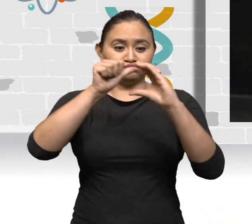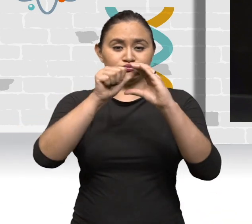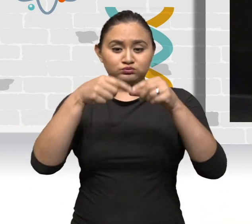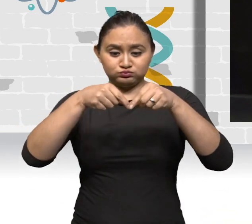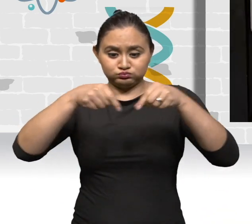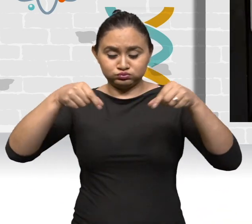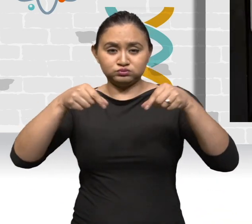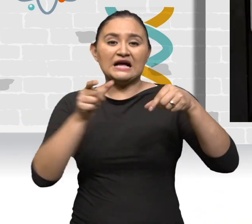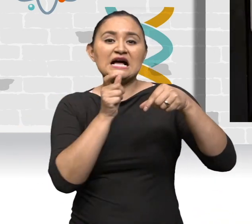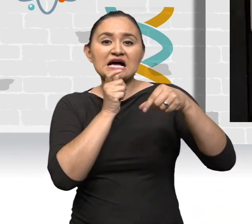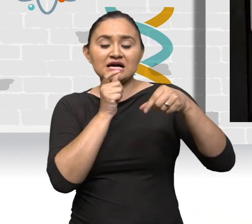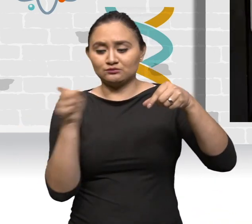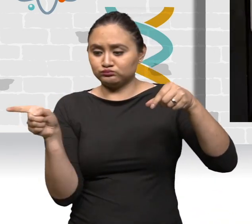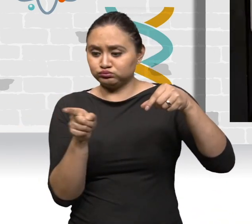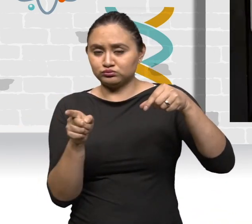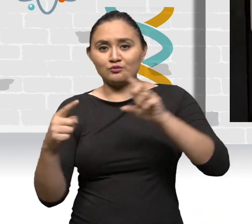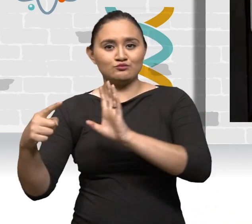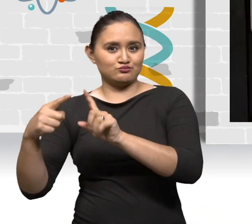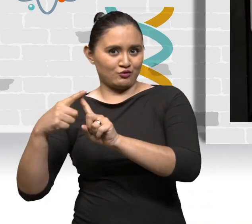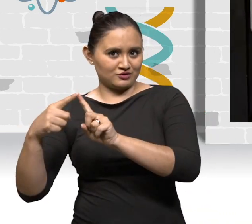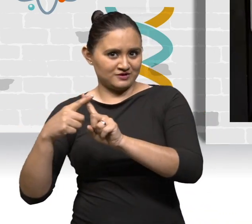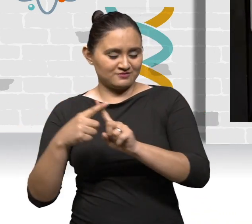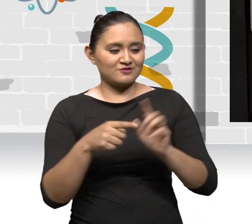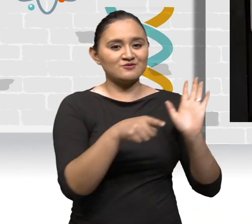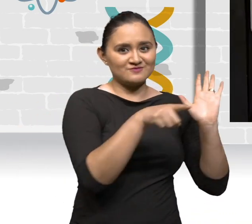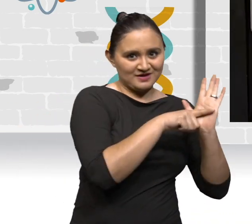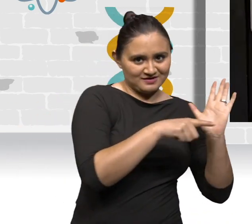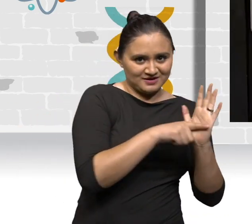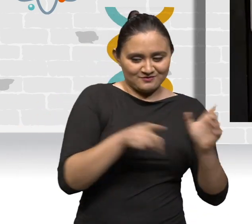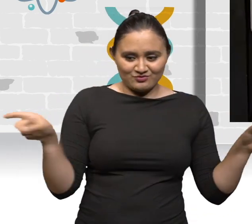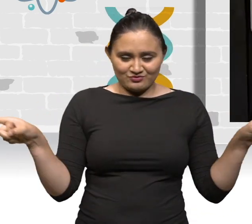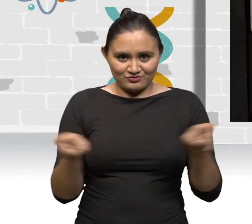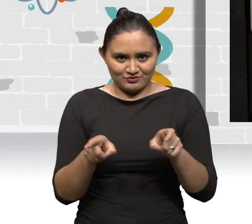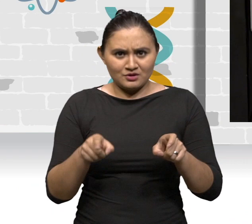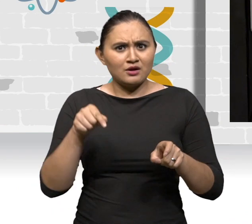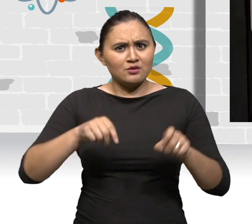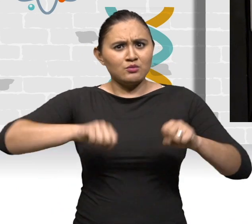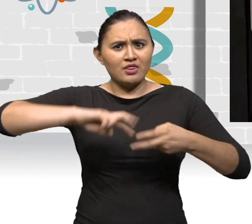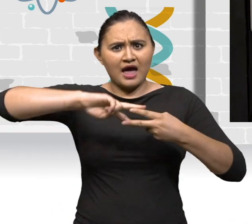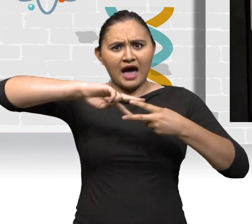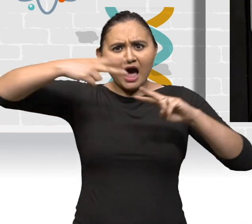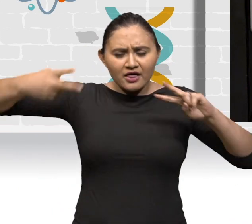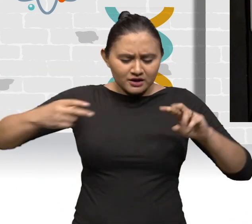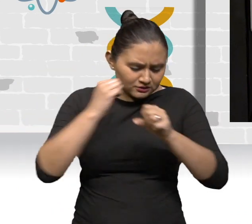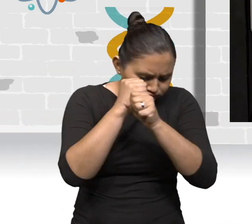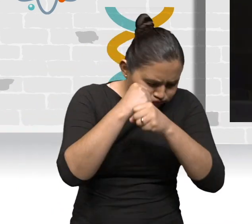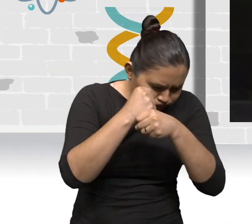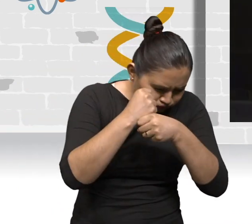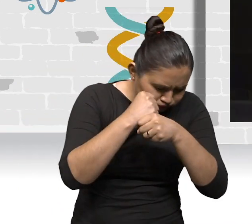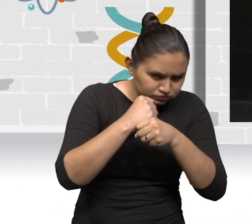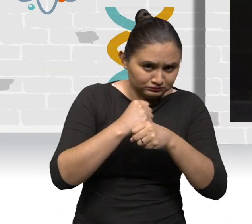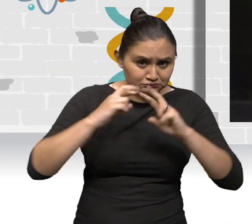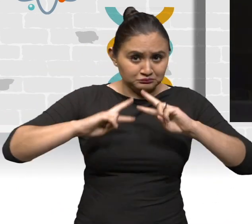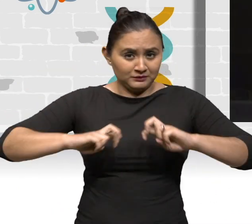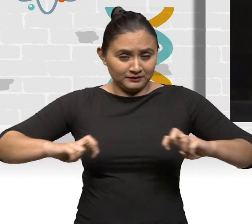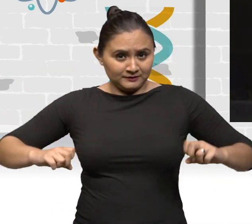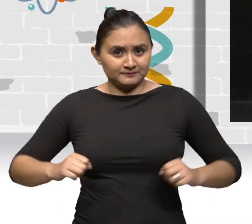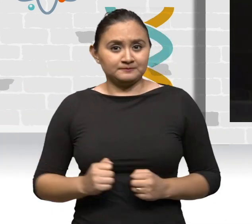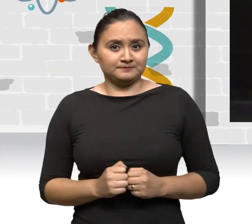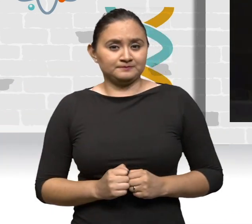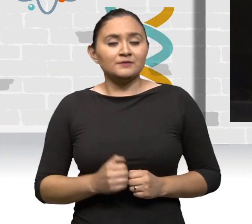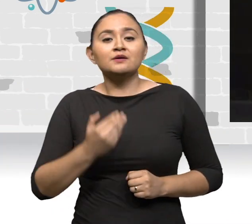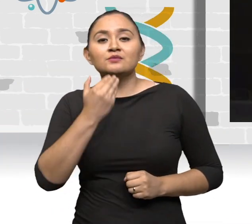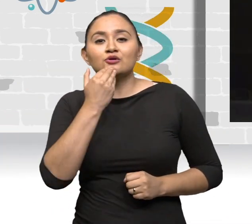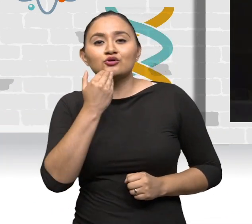al cátodo. Este método es utilizado para las manipulaciones de ADN hechas en el laboratorio. Finalmente,